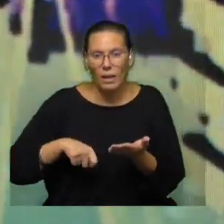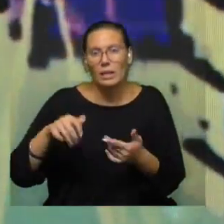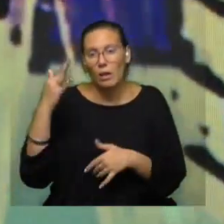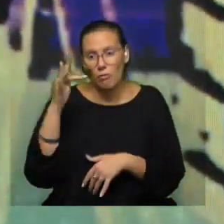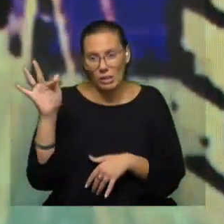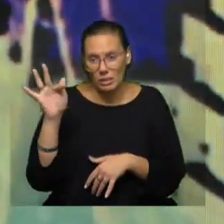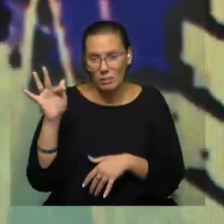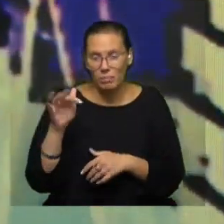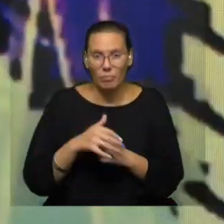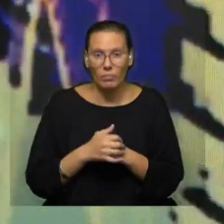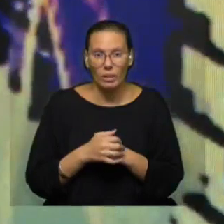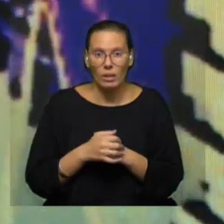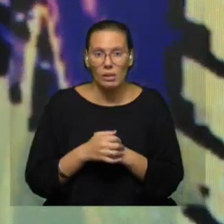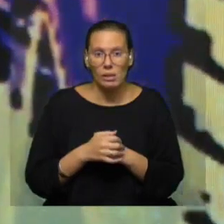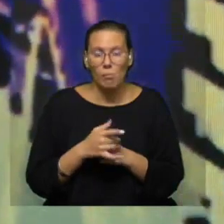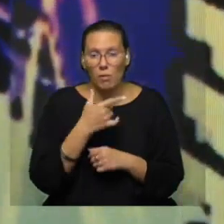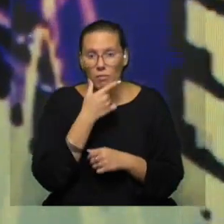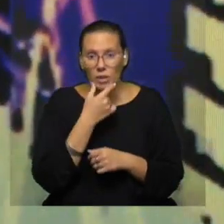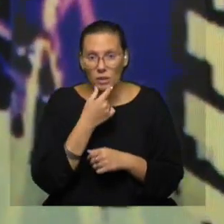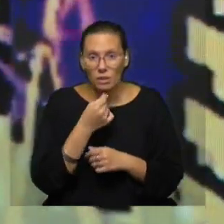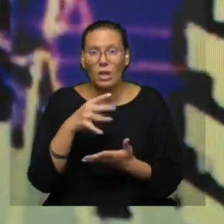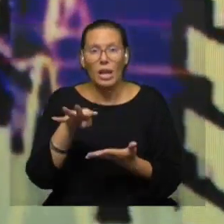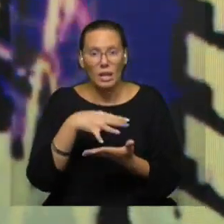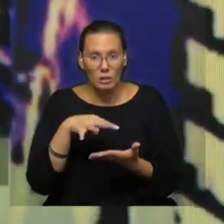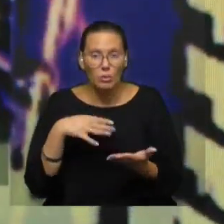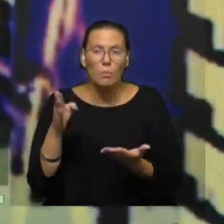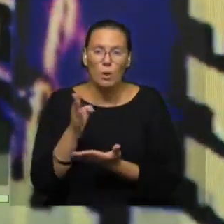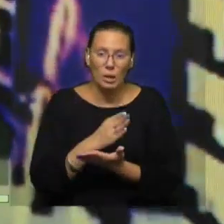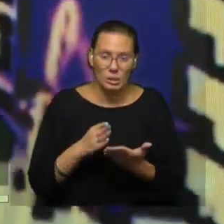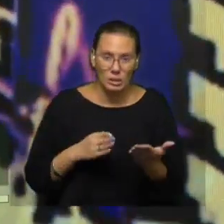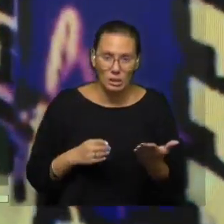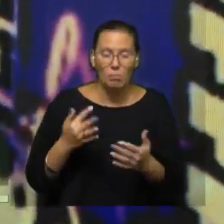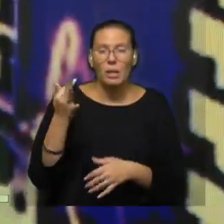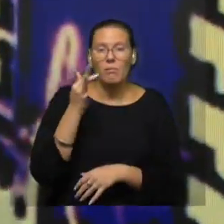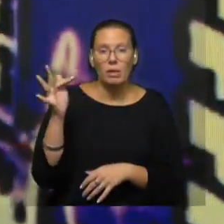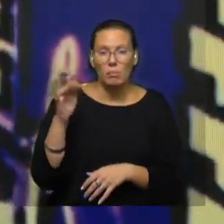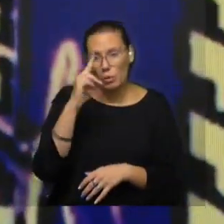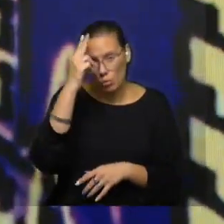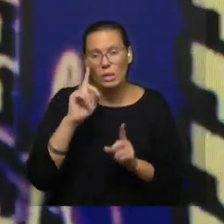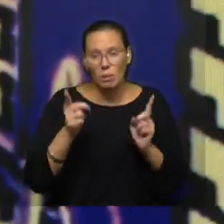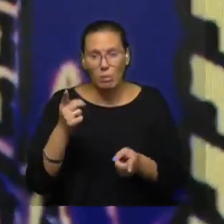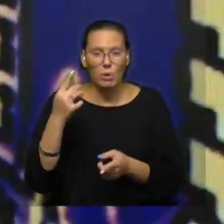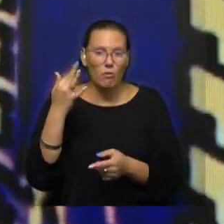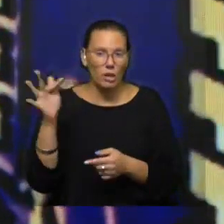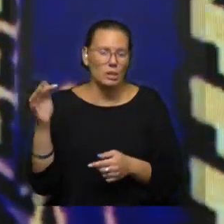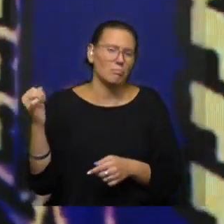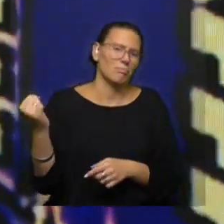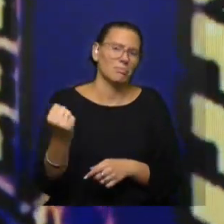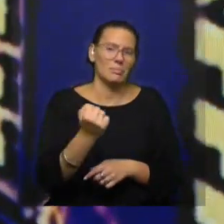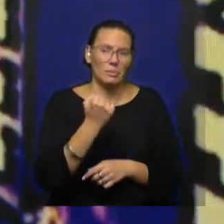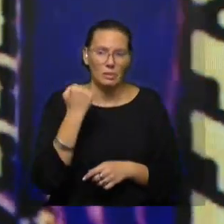francés, me facilitó mucho las lecturas, la poesía. Bueno, la poesía para Francia, para Uruguay también, pero para Francia es